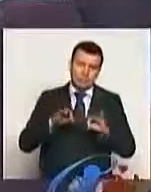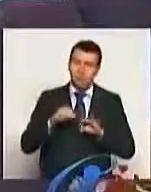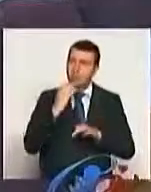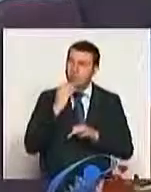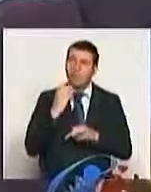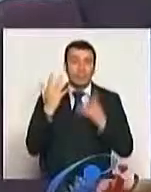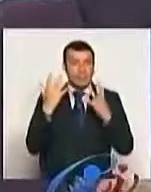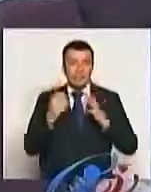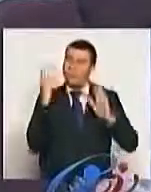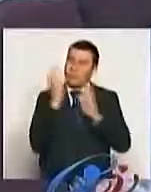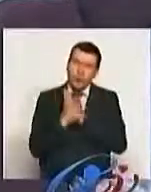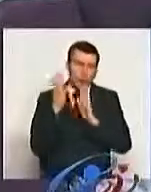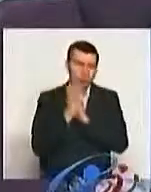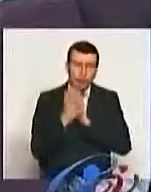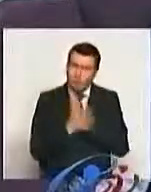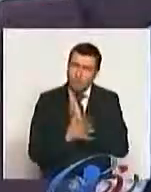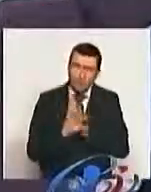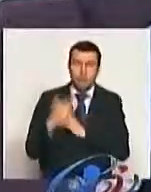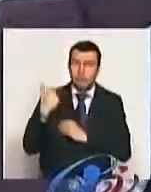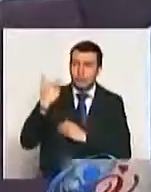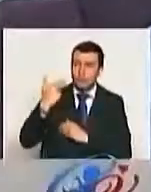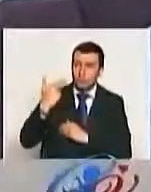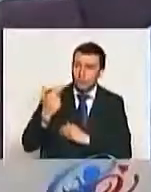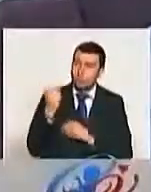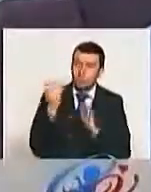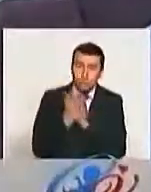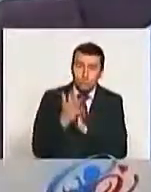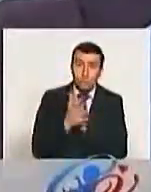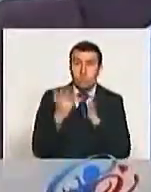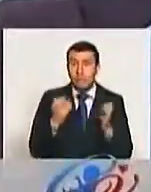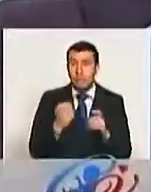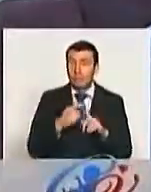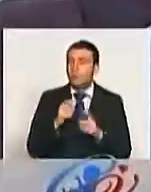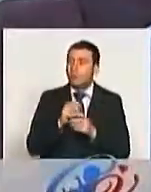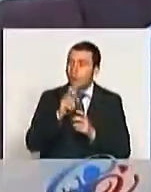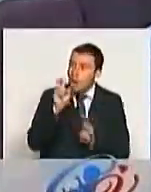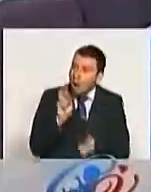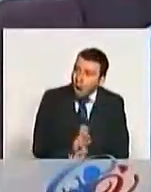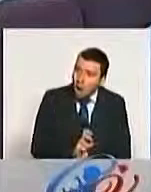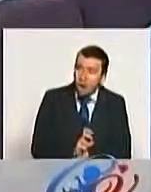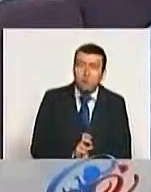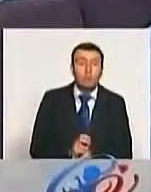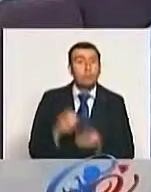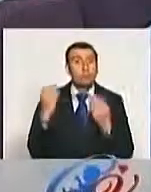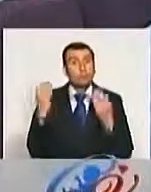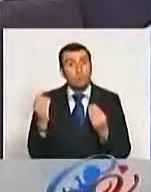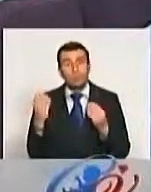contarles historias clínicas que uno queda asombrado, que afortunadamente muchas de ellas nos las